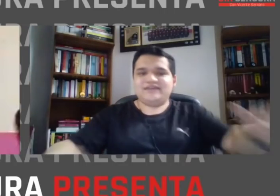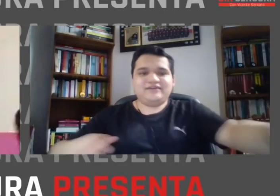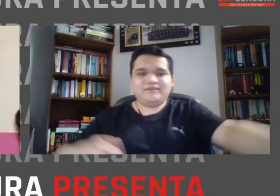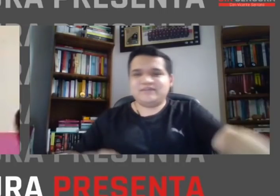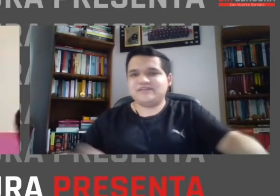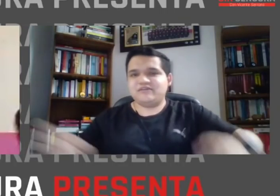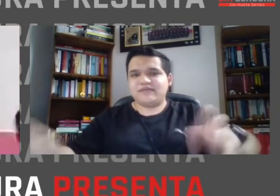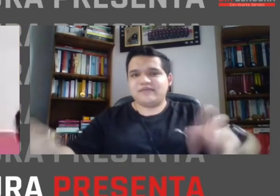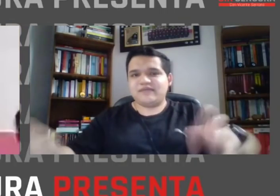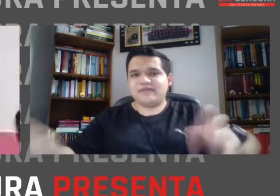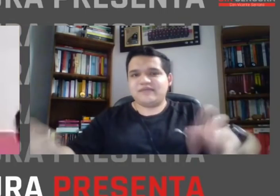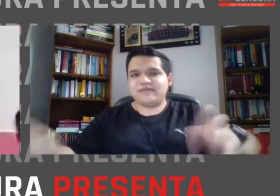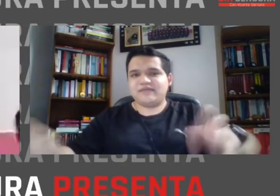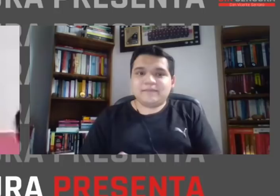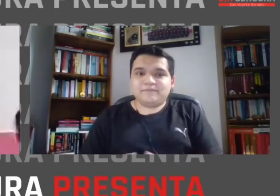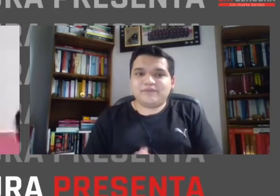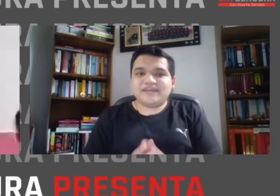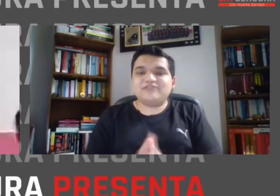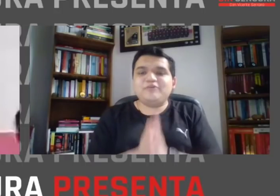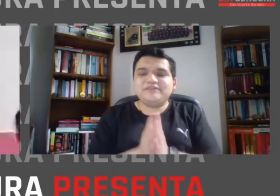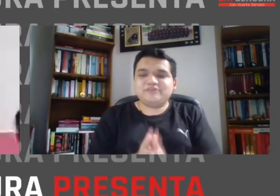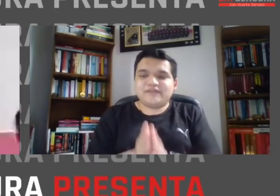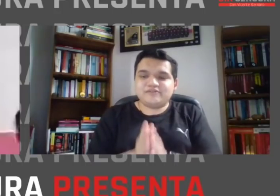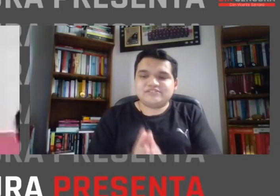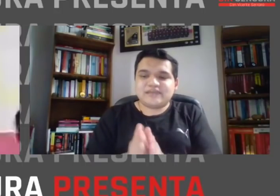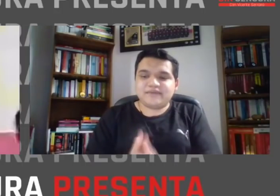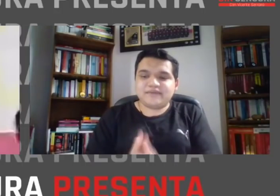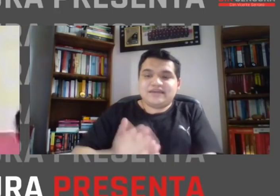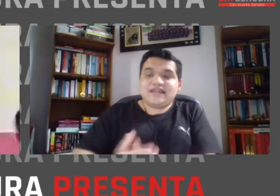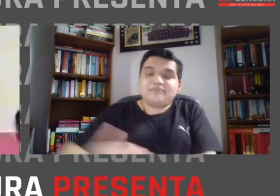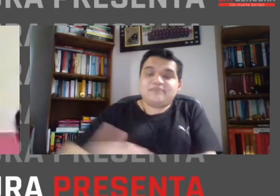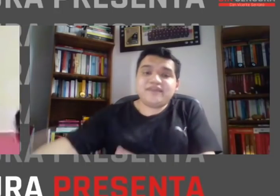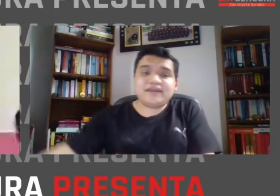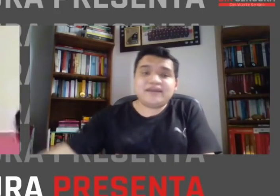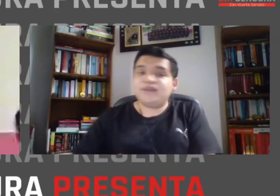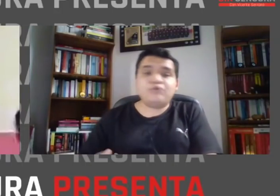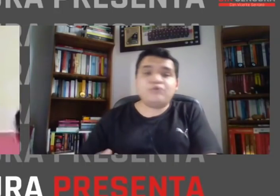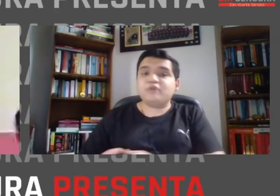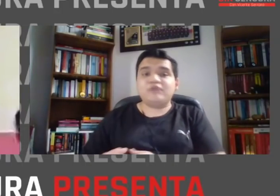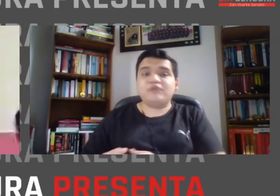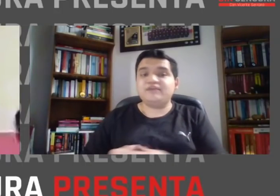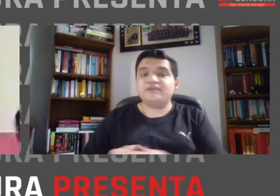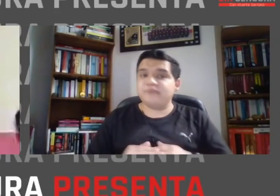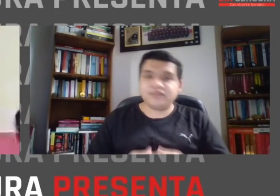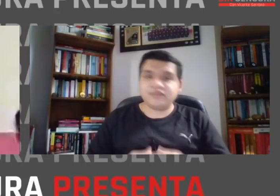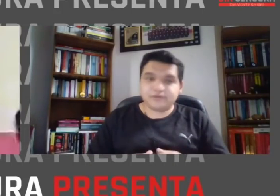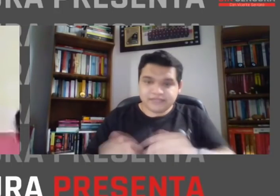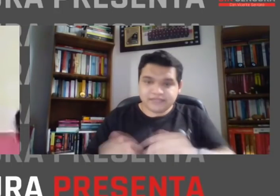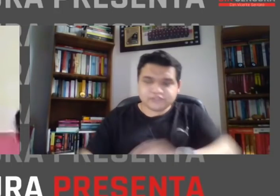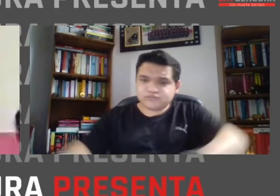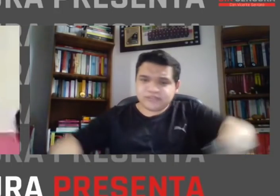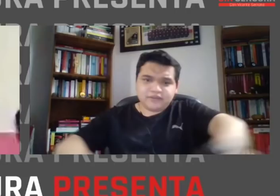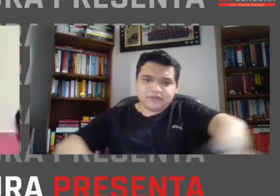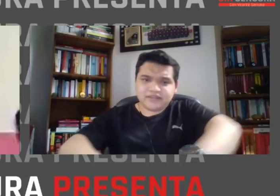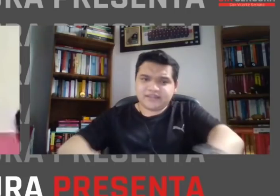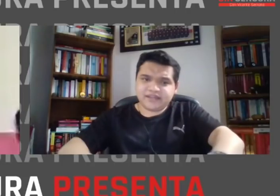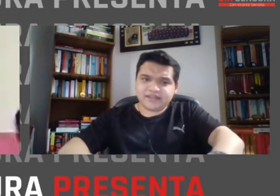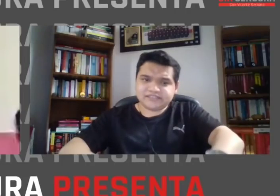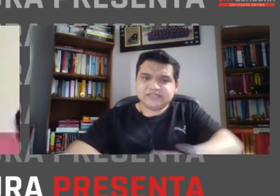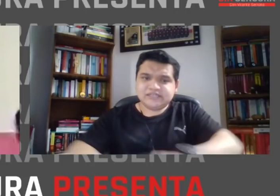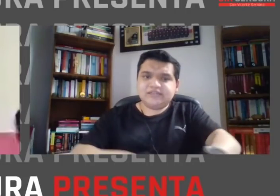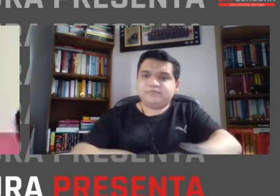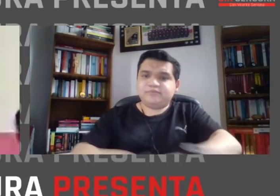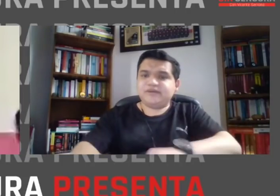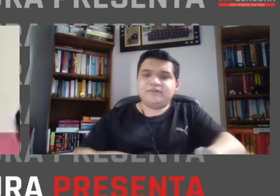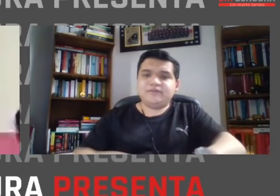ser Marcelo Ebrard, o sea, porque López Obrador sabe que le pueden cambiar el juego en cualquier momento. Esto es un tablero de